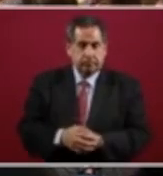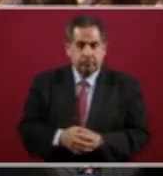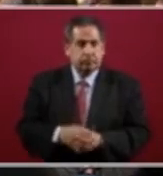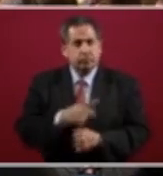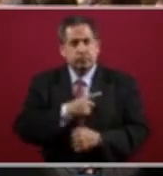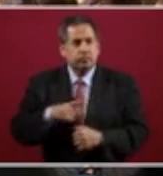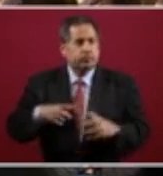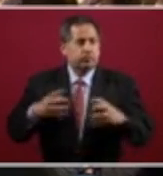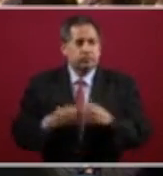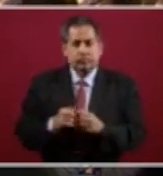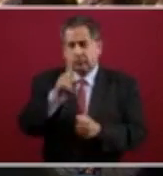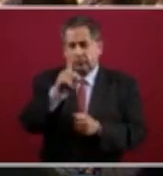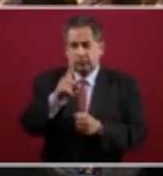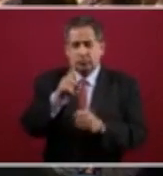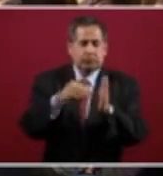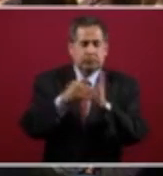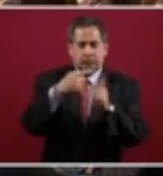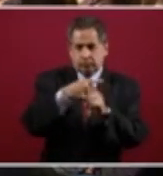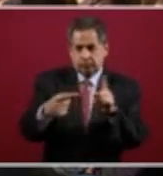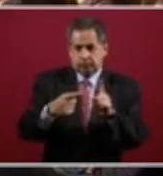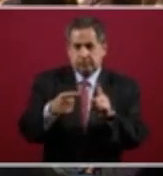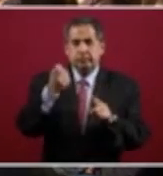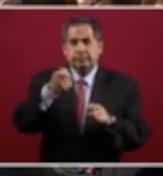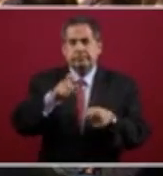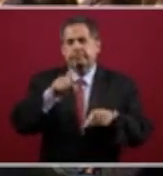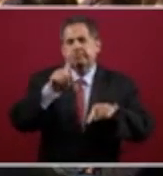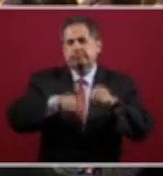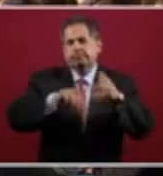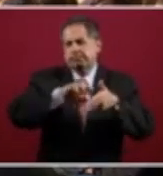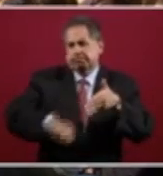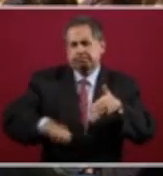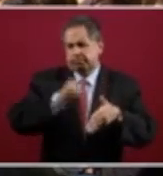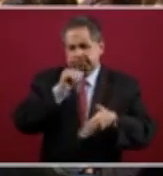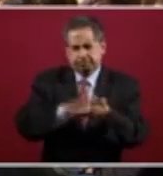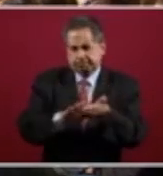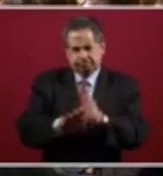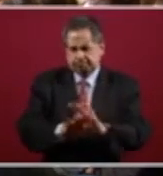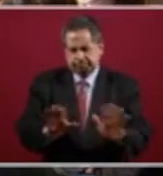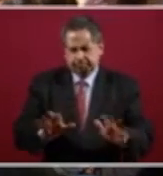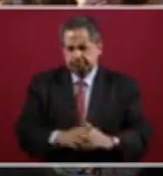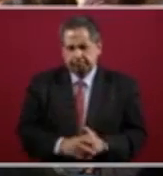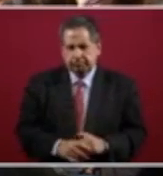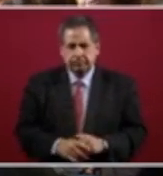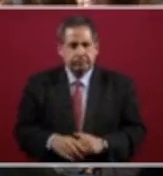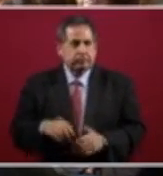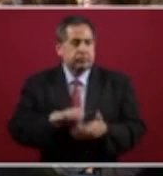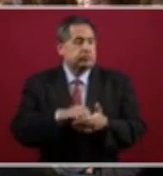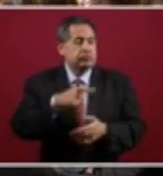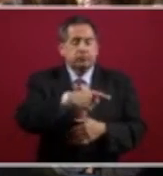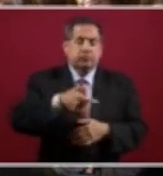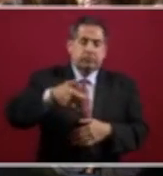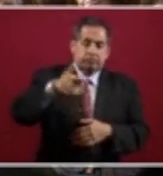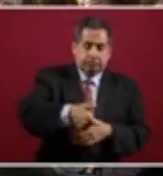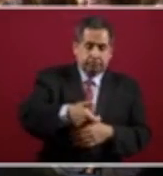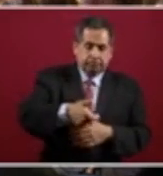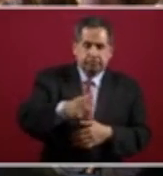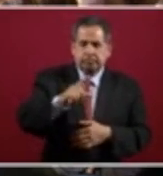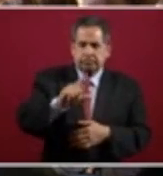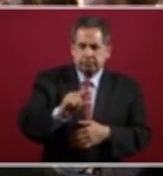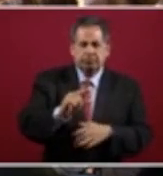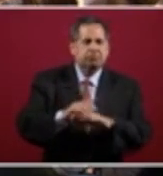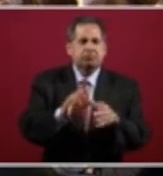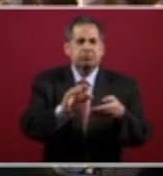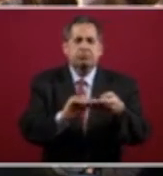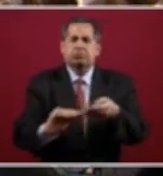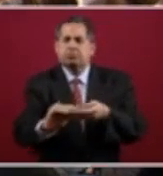alrededor de 1,5 millones, lo cual se va a descontar de la venta. Es decir, paga y de ahí se descontaría. Es